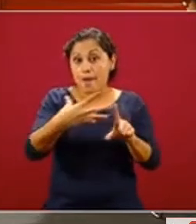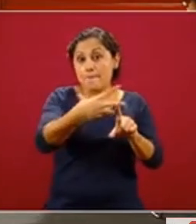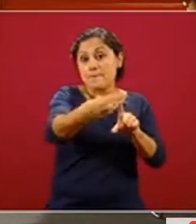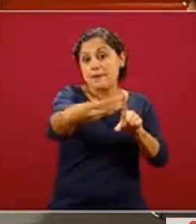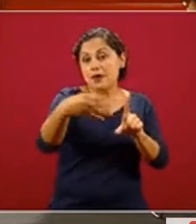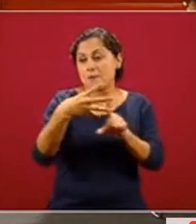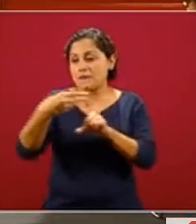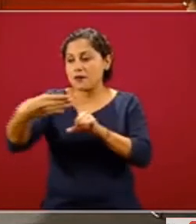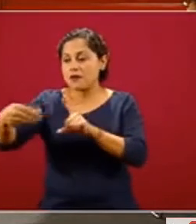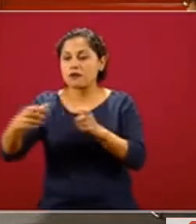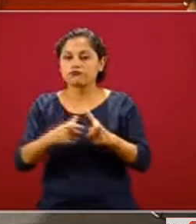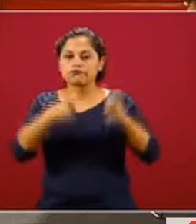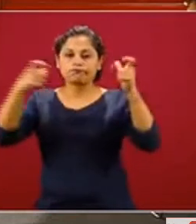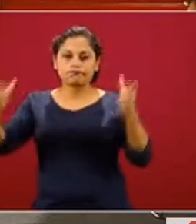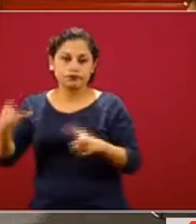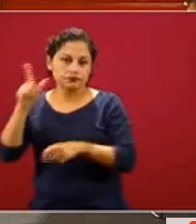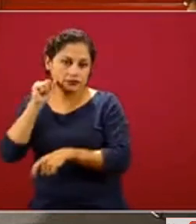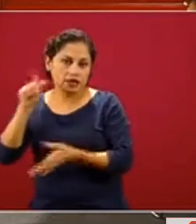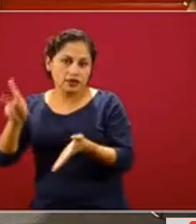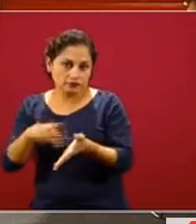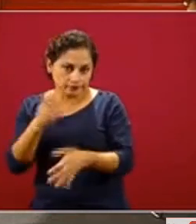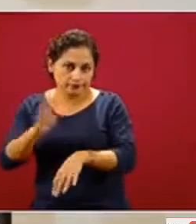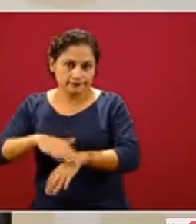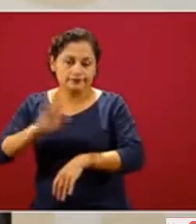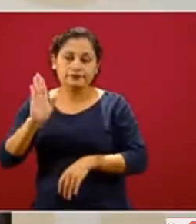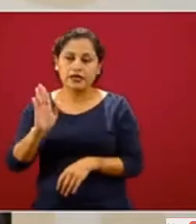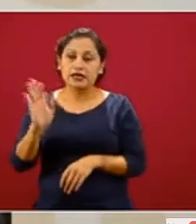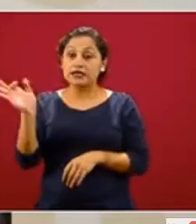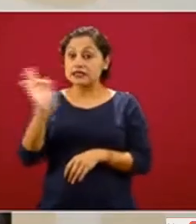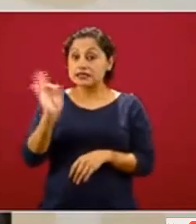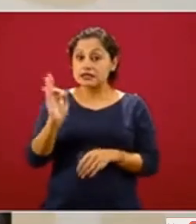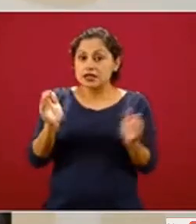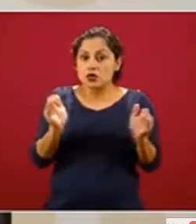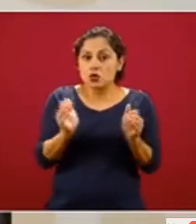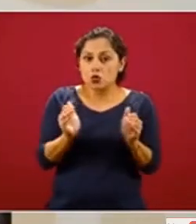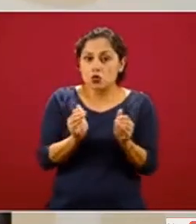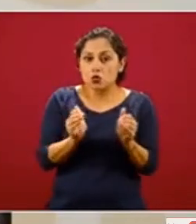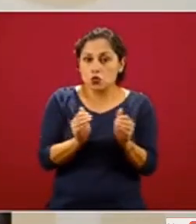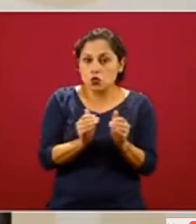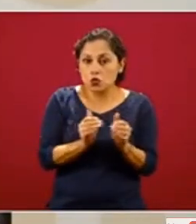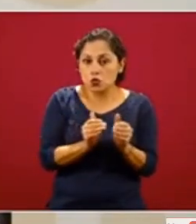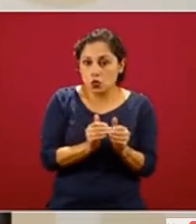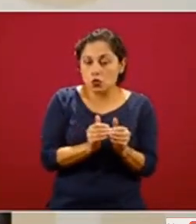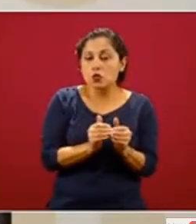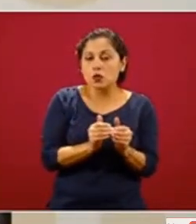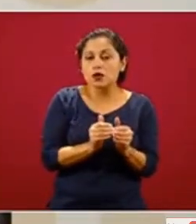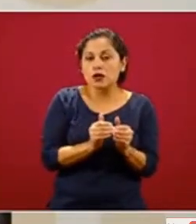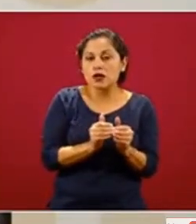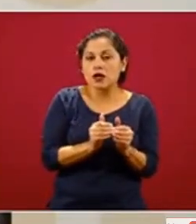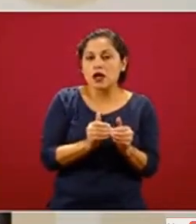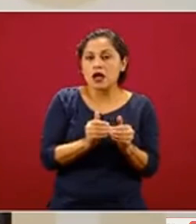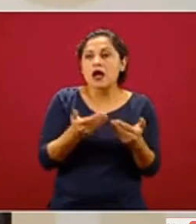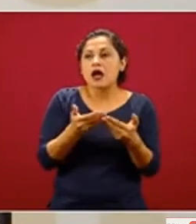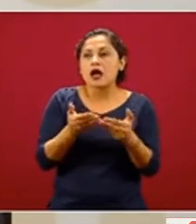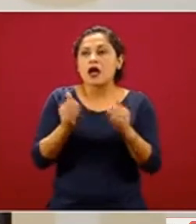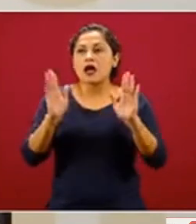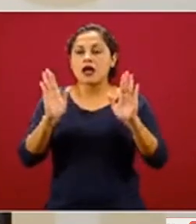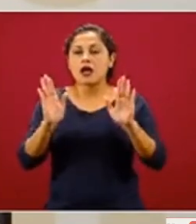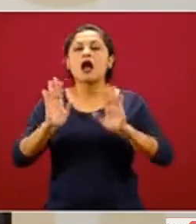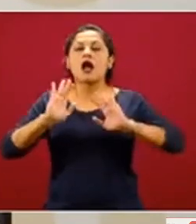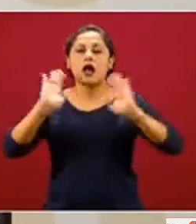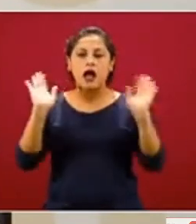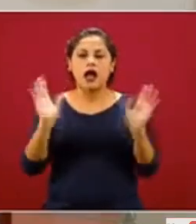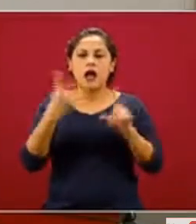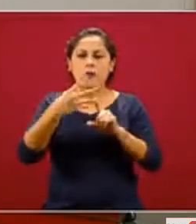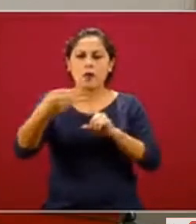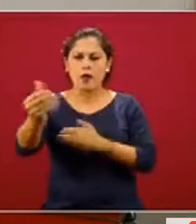contagios, más grande el número de contagios. Si quedan poquitos casos y se abre, es menor el número de contagios, aún para el mismo nivel de